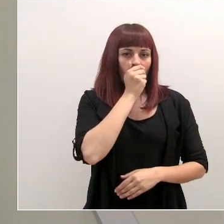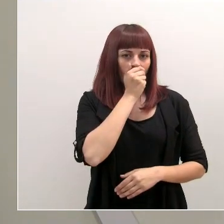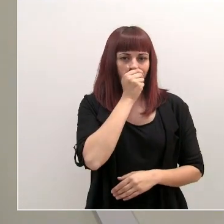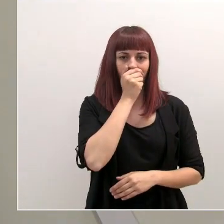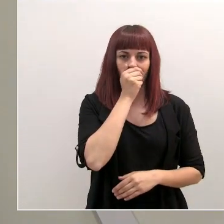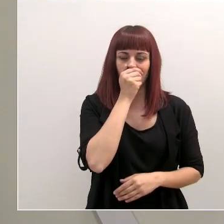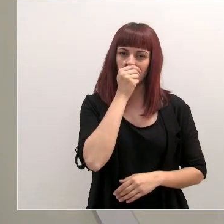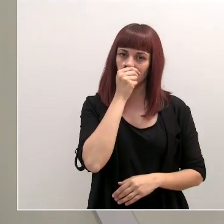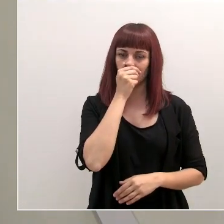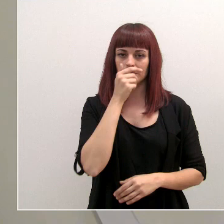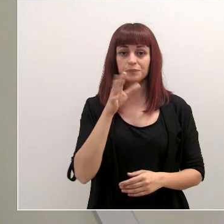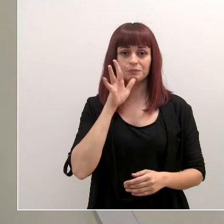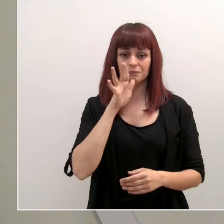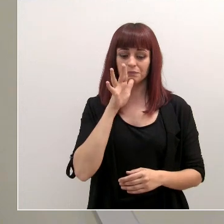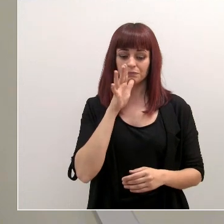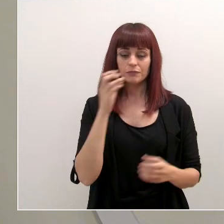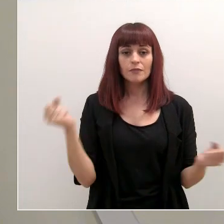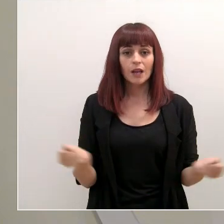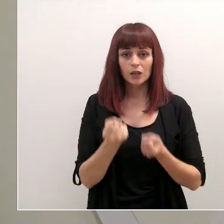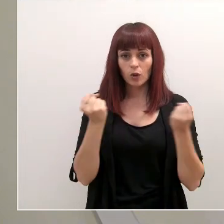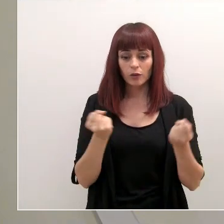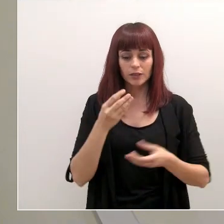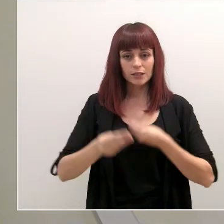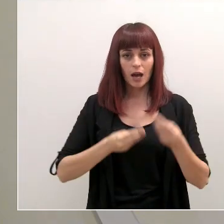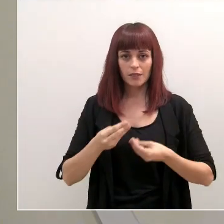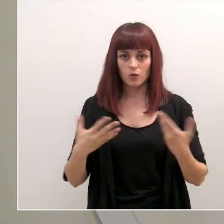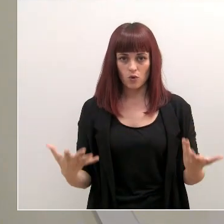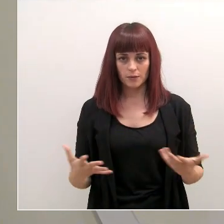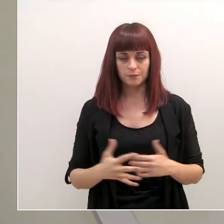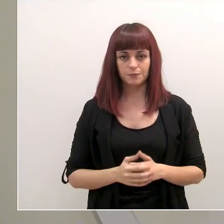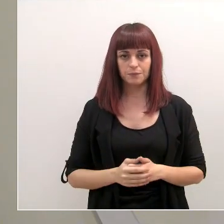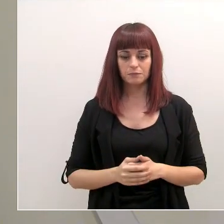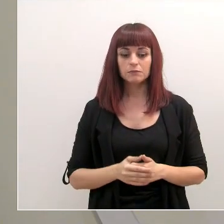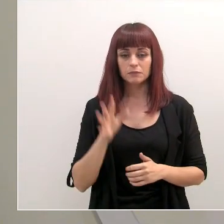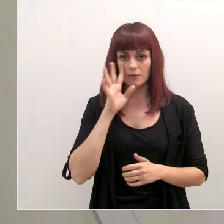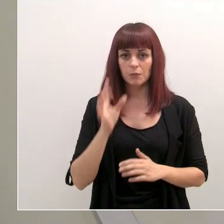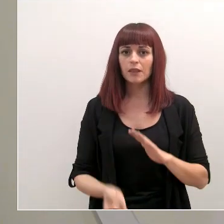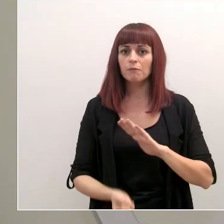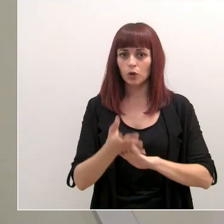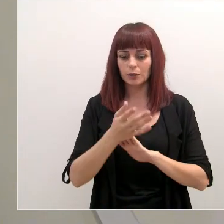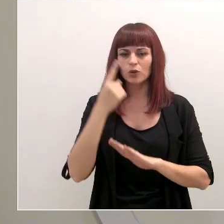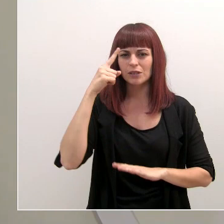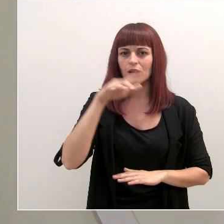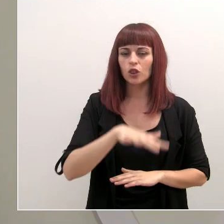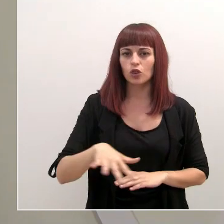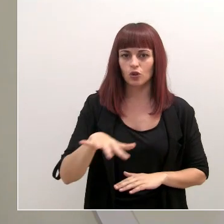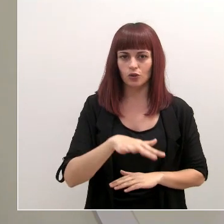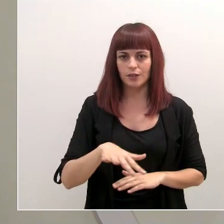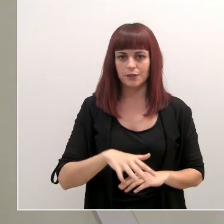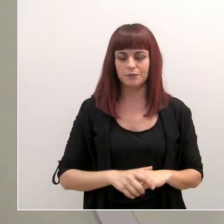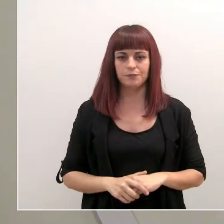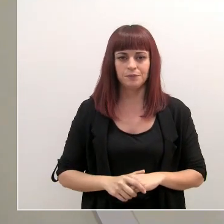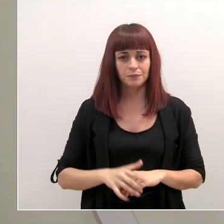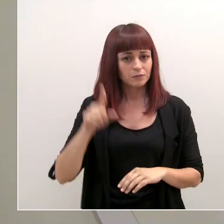Pública con el Servicio Murciano es la actuación a llevar a cabo. Parece ser que hay unos brotes localizados, pero tampoco se